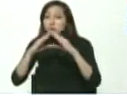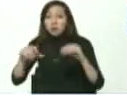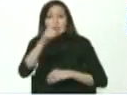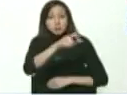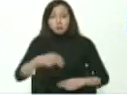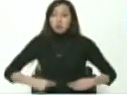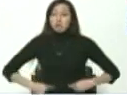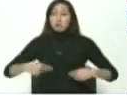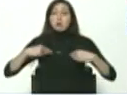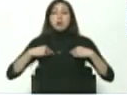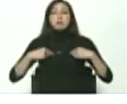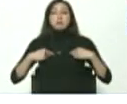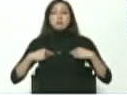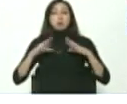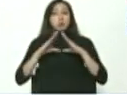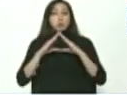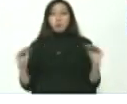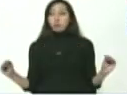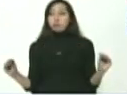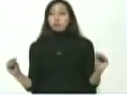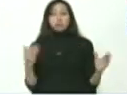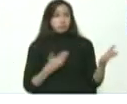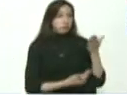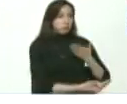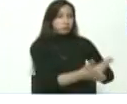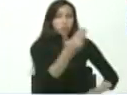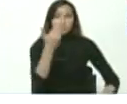humanos, todos interactuamos,